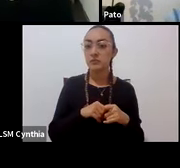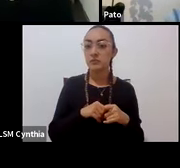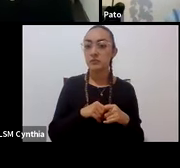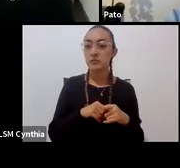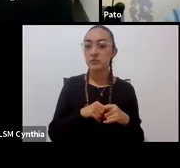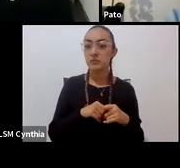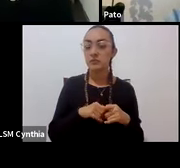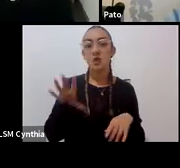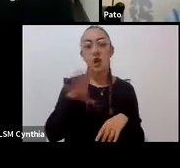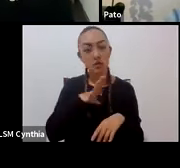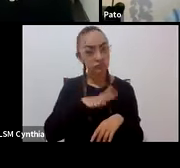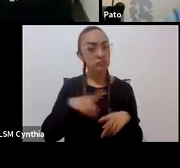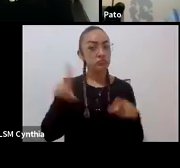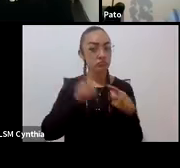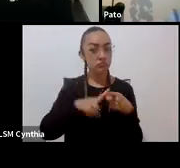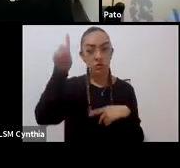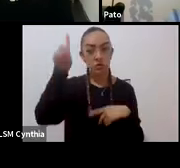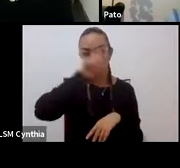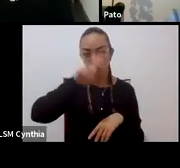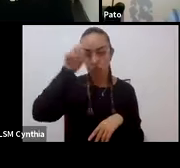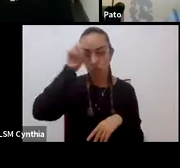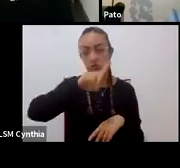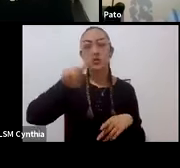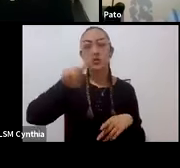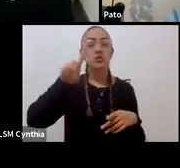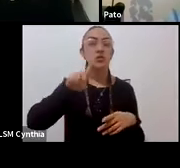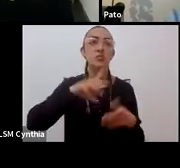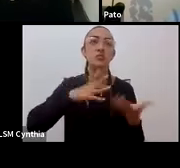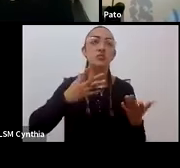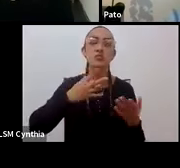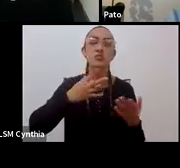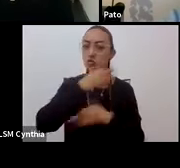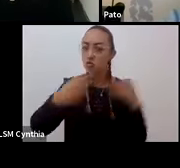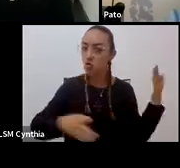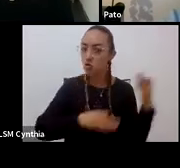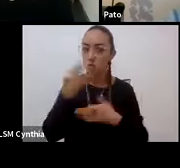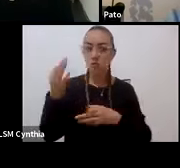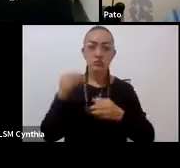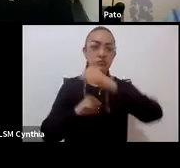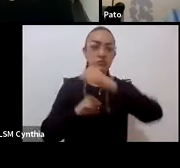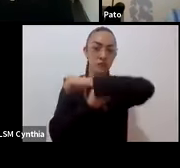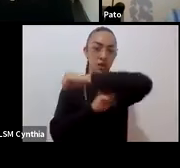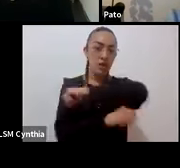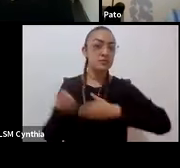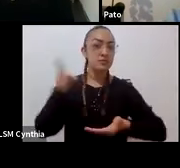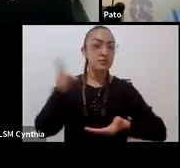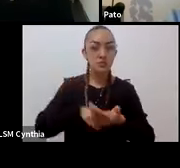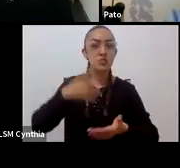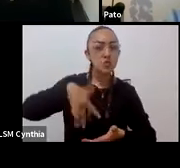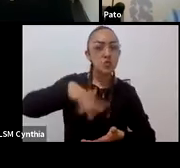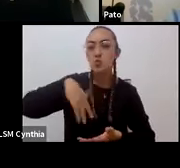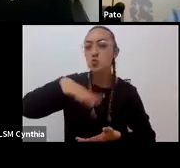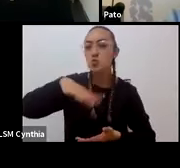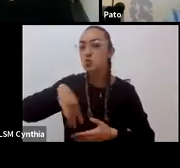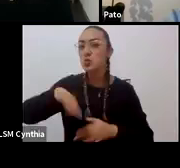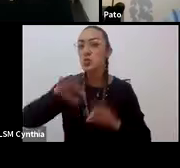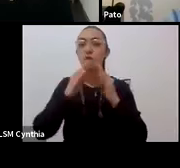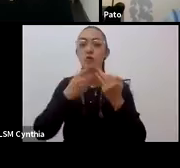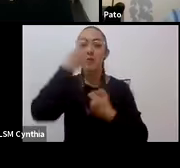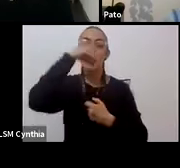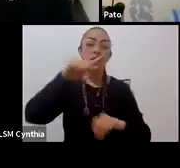Todo mundo dentro de Pilares empezó a buscar de qué manera seguir atendiendo a sus usuarios ahora con la restricción de la